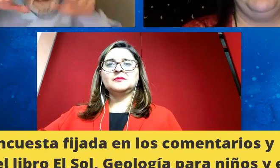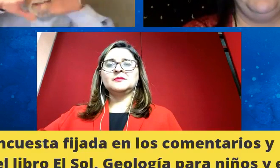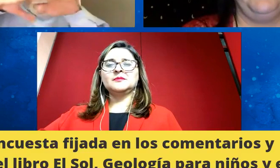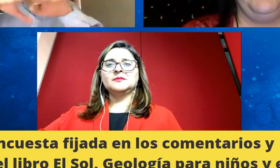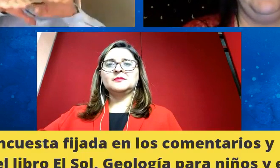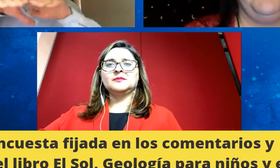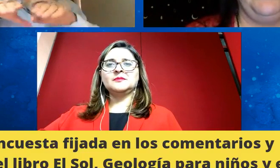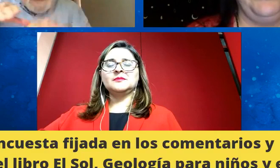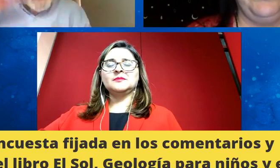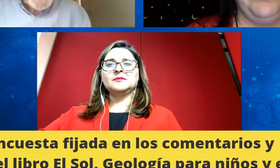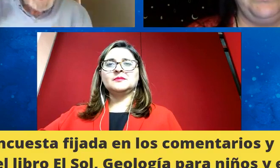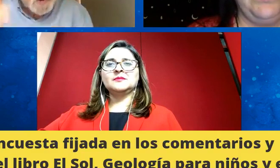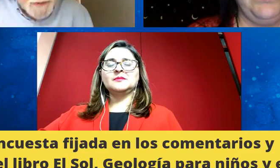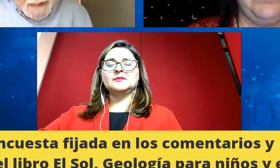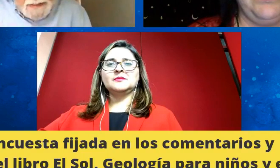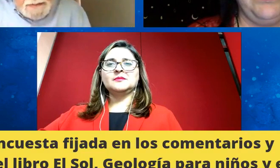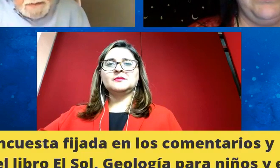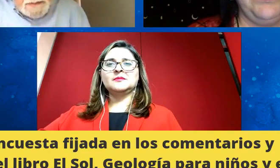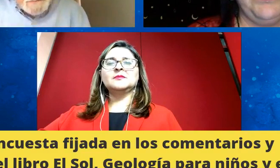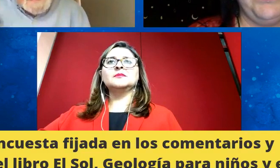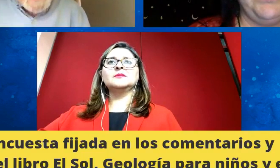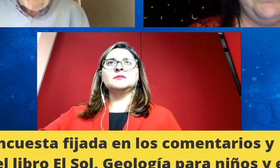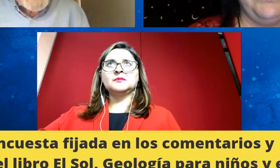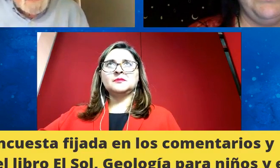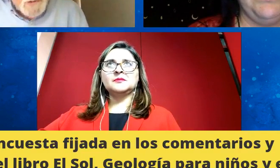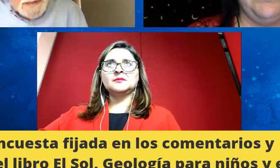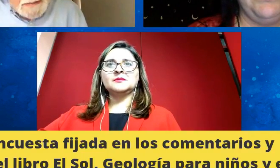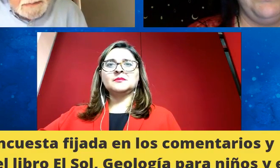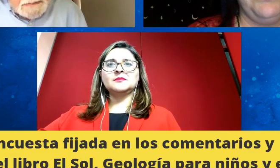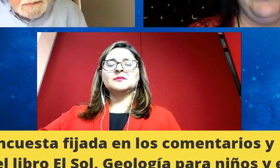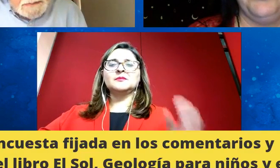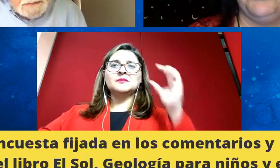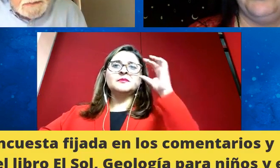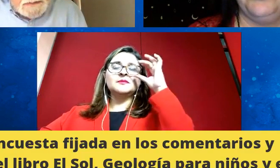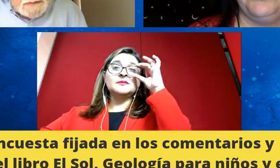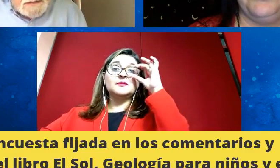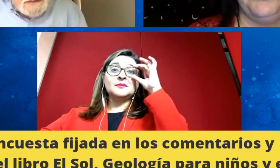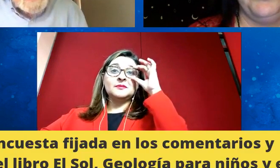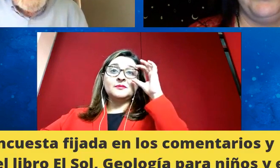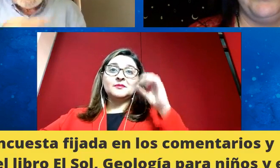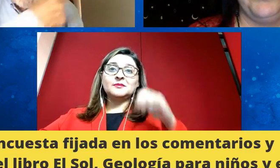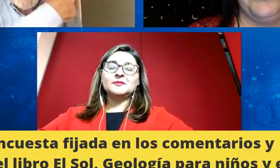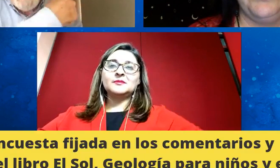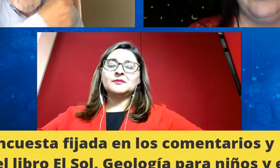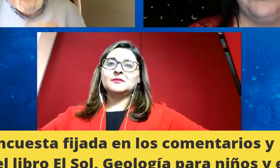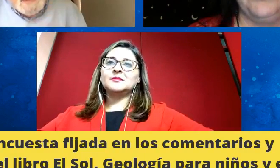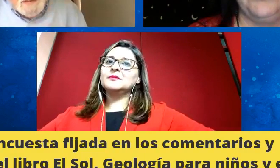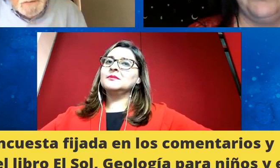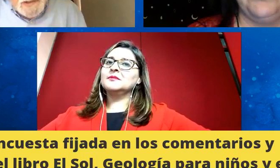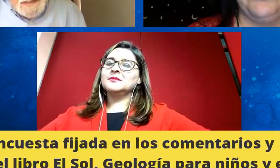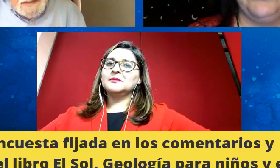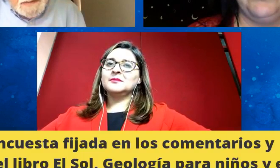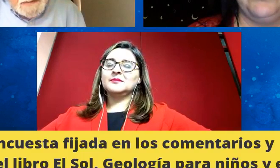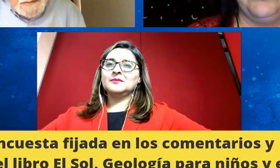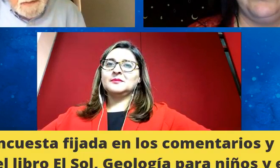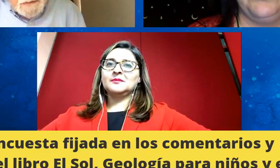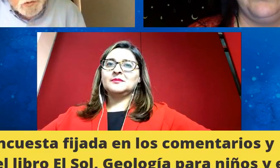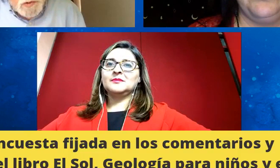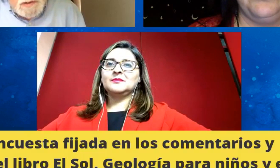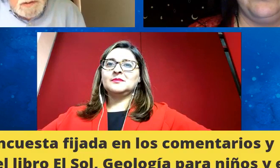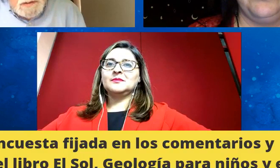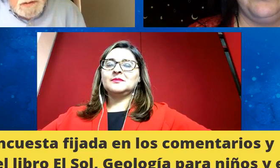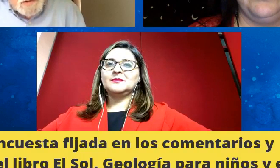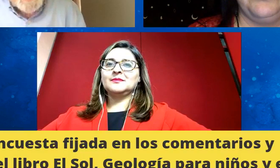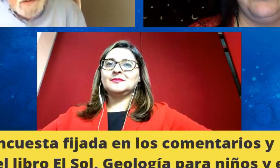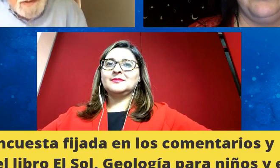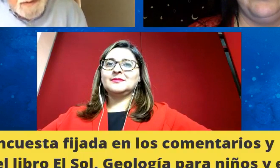nosotros competimos de tú a tú con Noruega vendiendo salmones. ¿Y quiénes son los dueños de las salmoneras en el